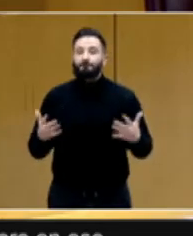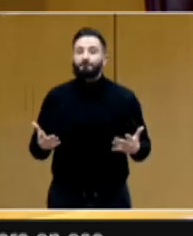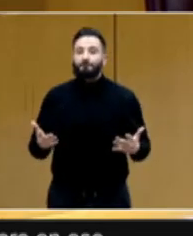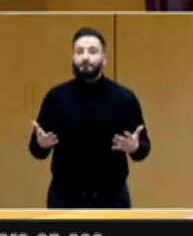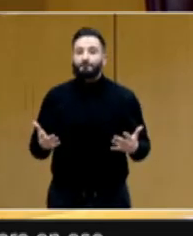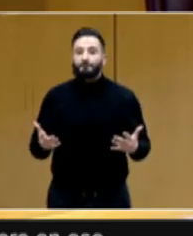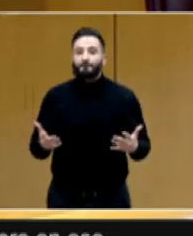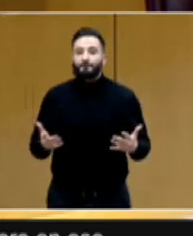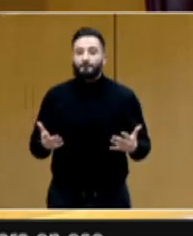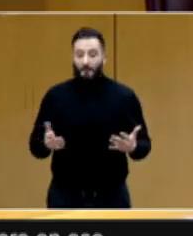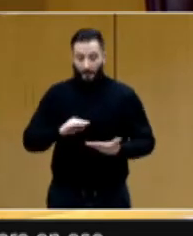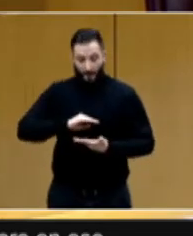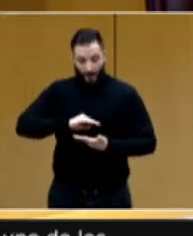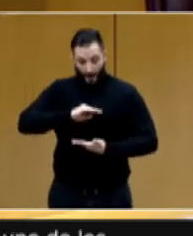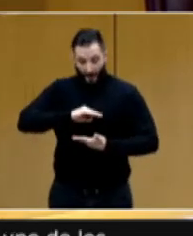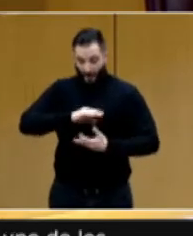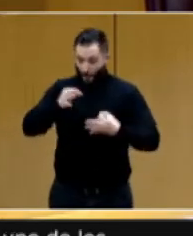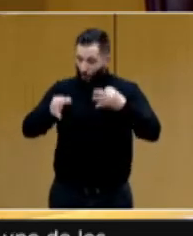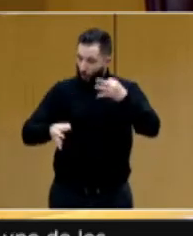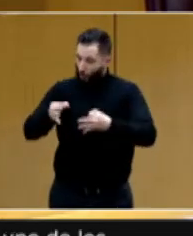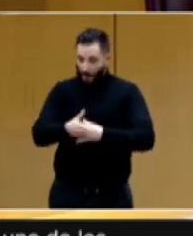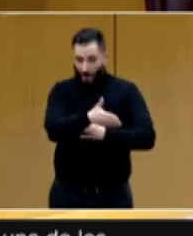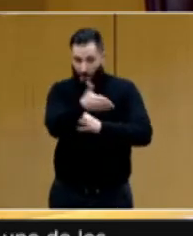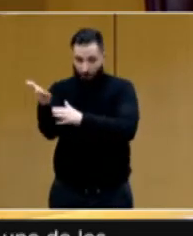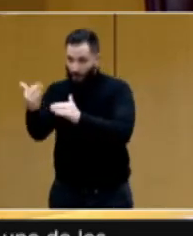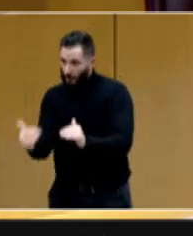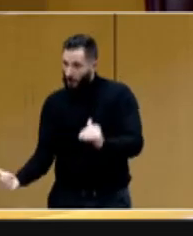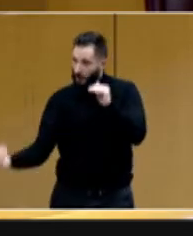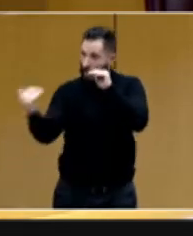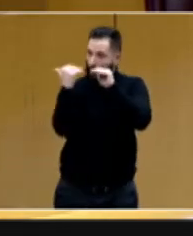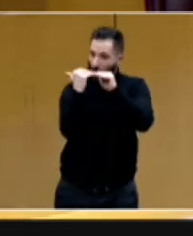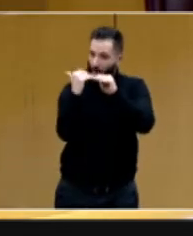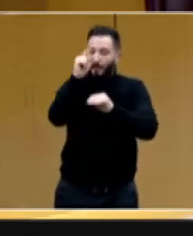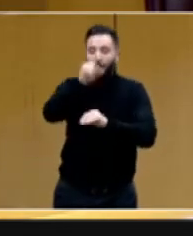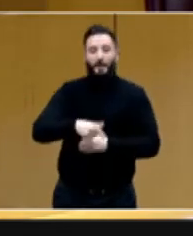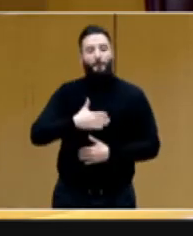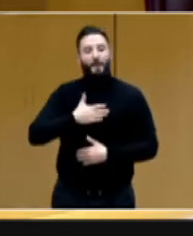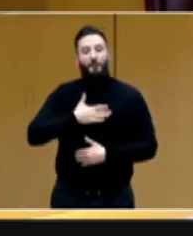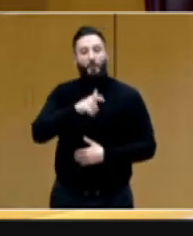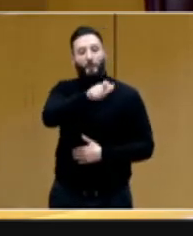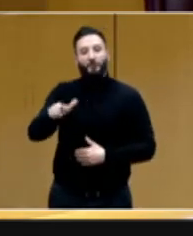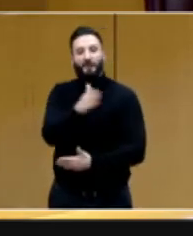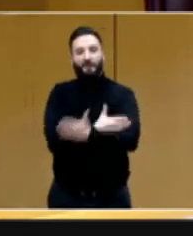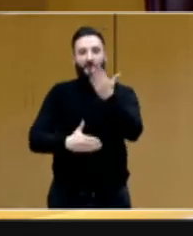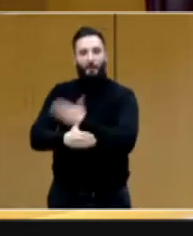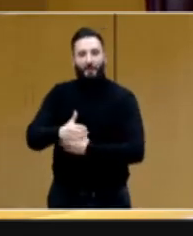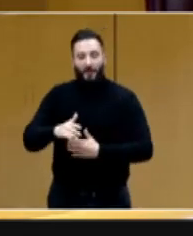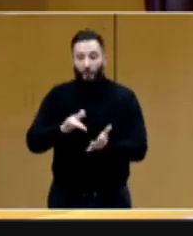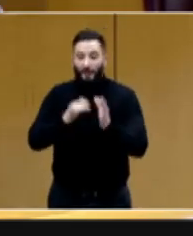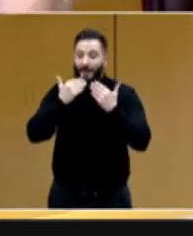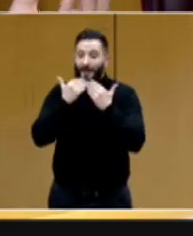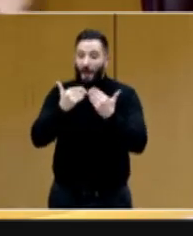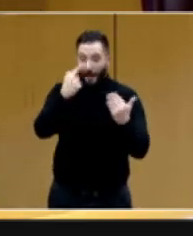de esa capacidad jurídica en condiciones de igualdad y de la protección patrimonial discapacitado en base a una serie de instituciones muchas de las cuales